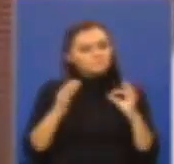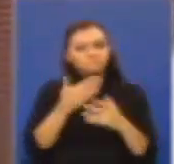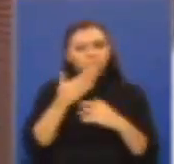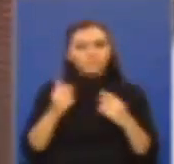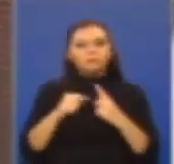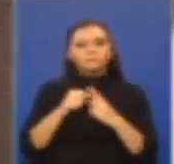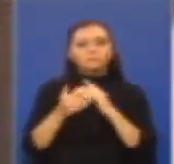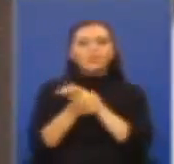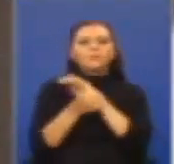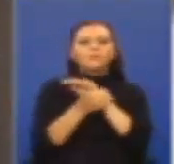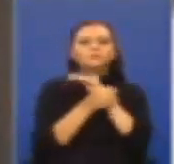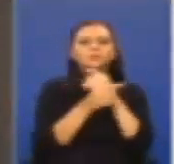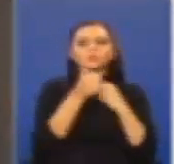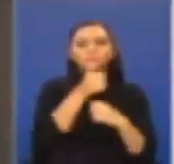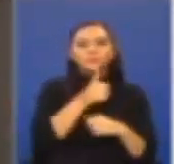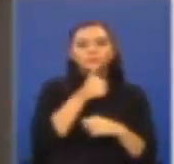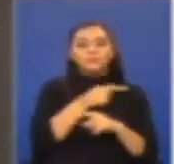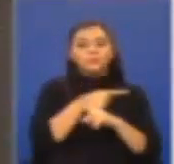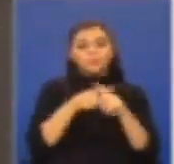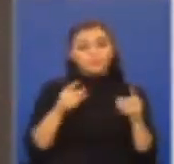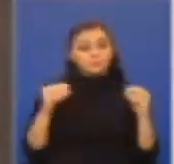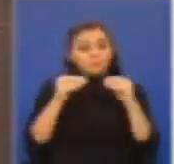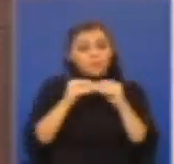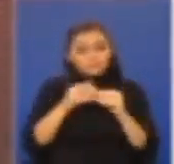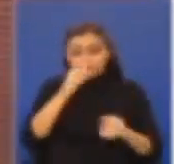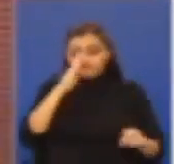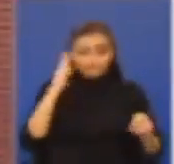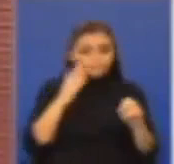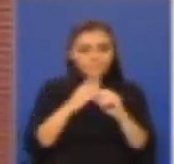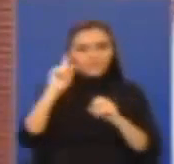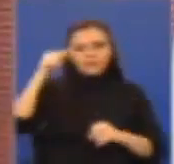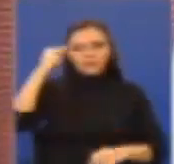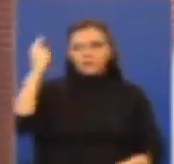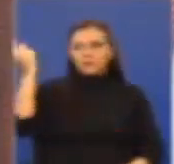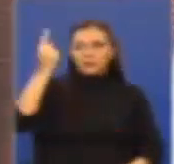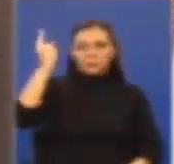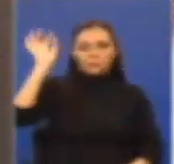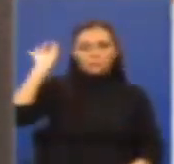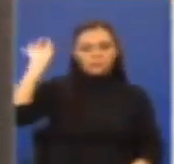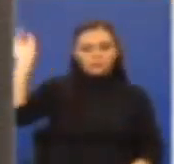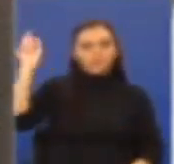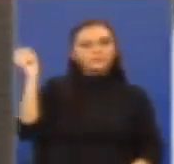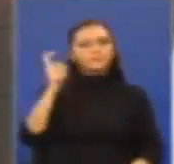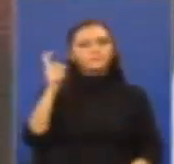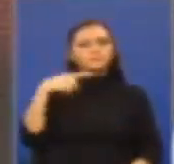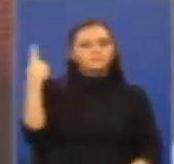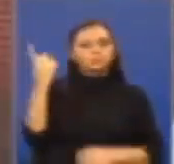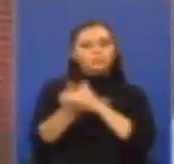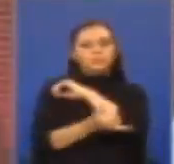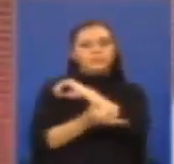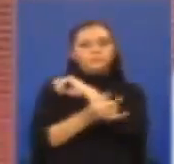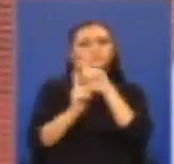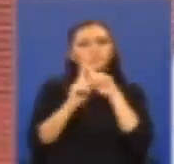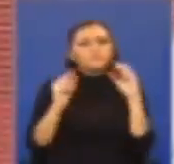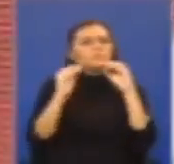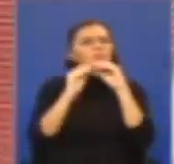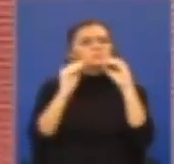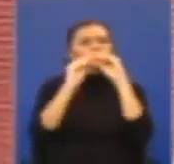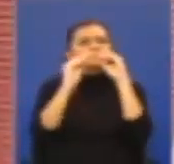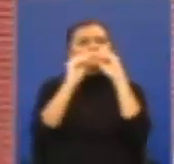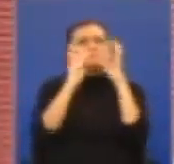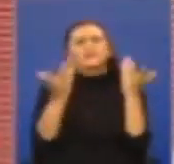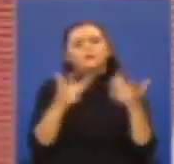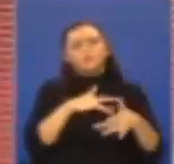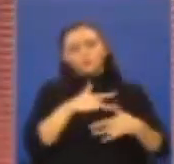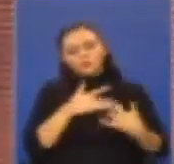de capacitación privada en función del Estado, en función de las necesidades del país. No estas cosas aisladas de